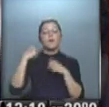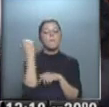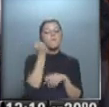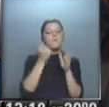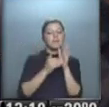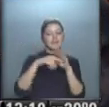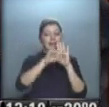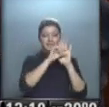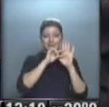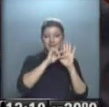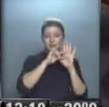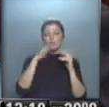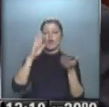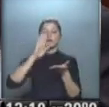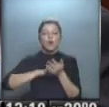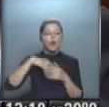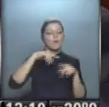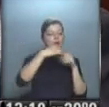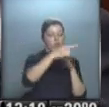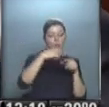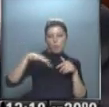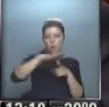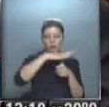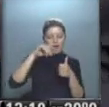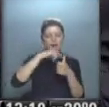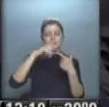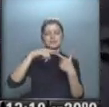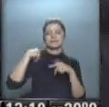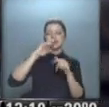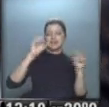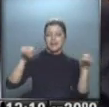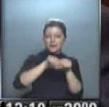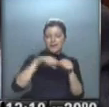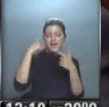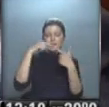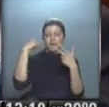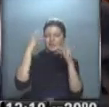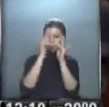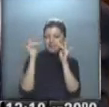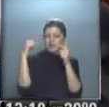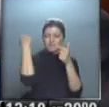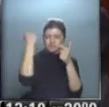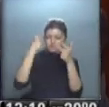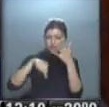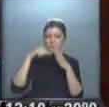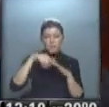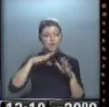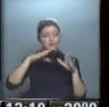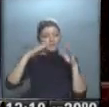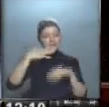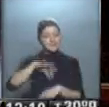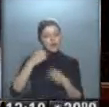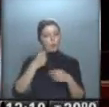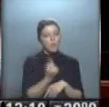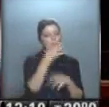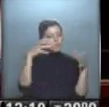regula satélite, espectro, cable físico, límites en tamaño, cantidad de servicios, cuota de mercado, y hay que entenderlo en armonía como un sistema único. No se puede